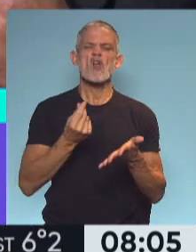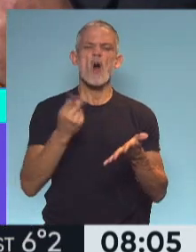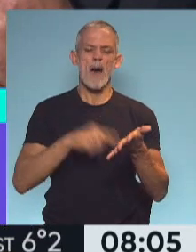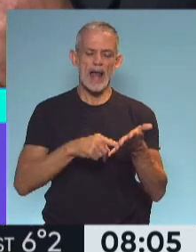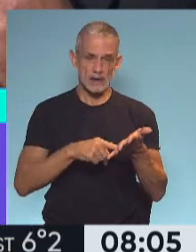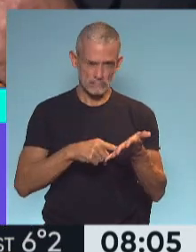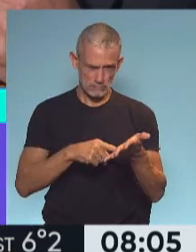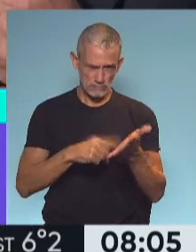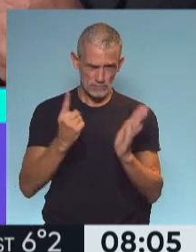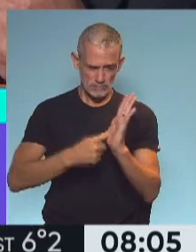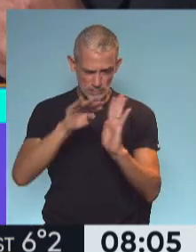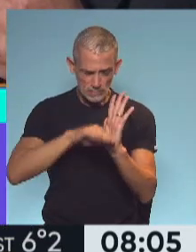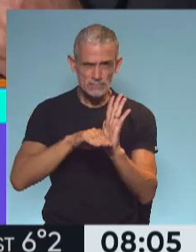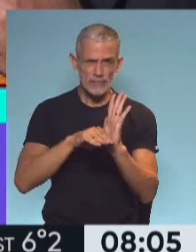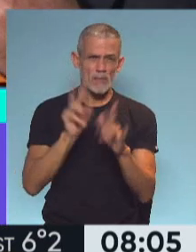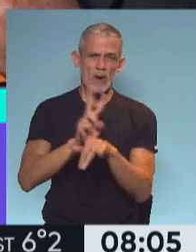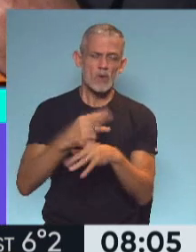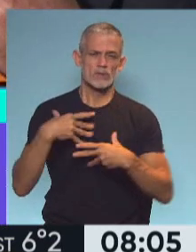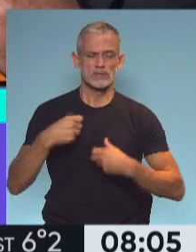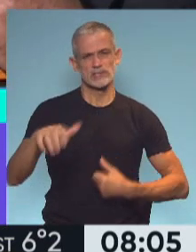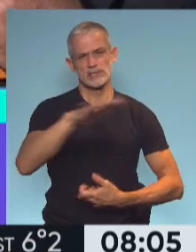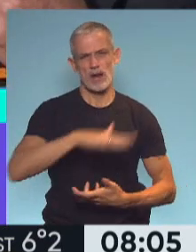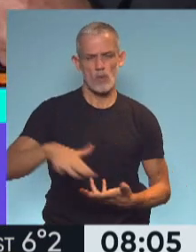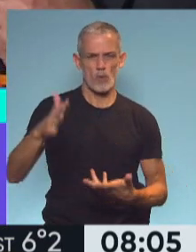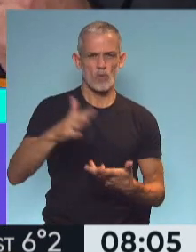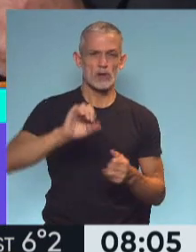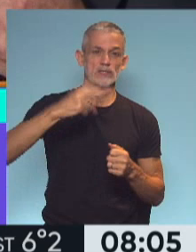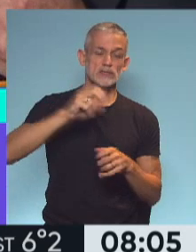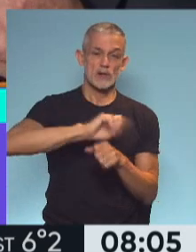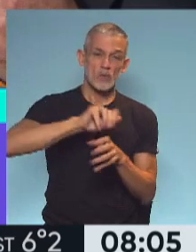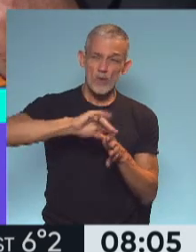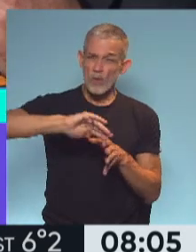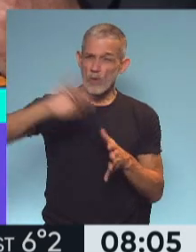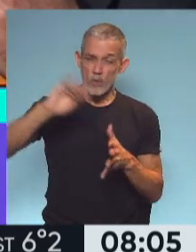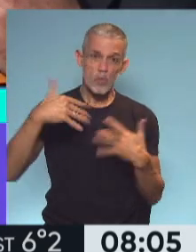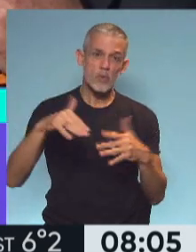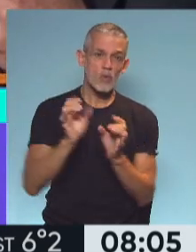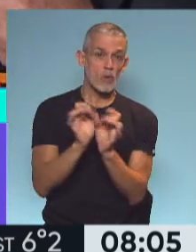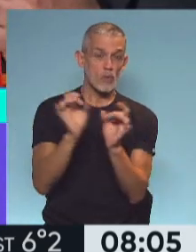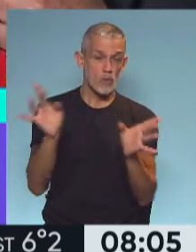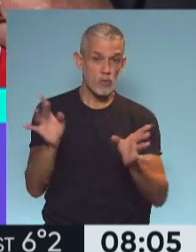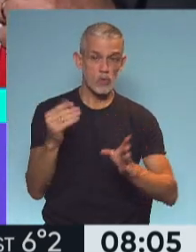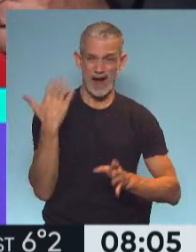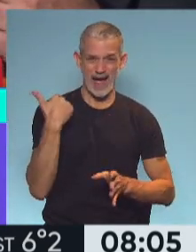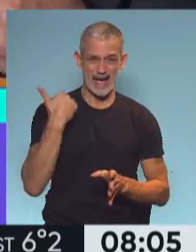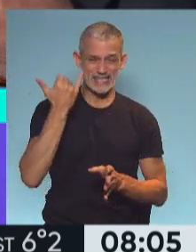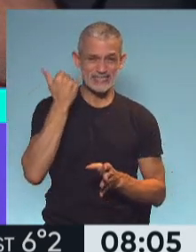medida sanitaria tomada en el medio de esta segunda ola de contagios exponencial. En el día de